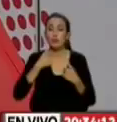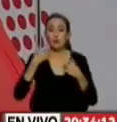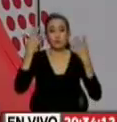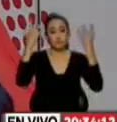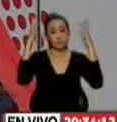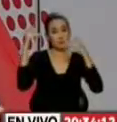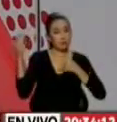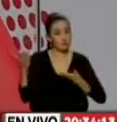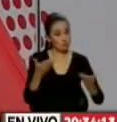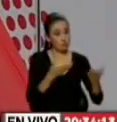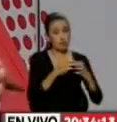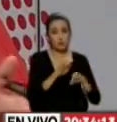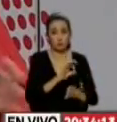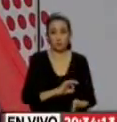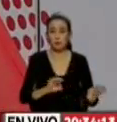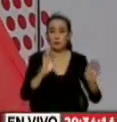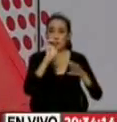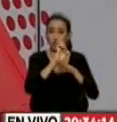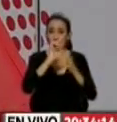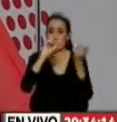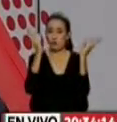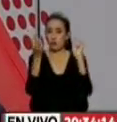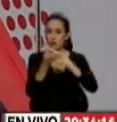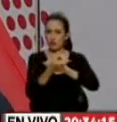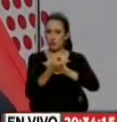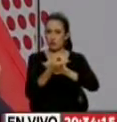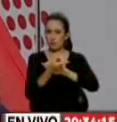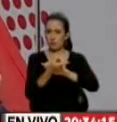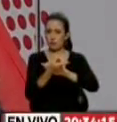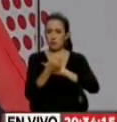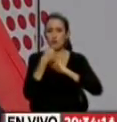Ecuador pasó de tener una administración pasada, el anterior canciller, que